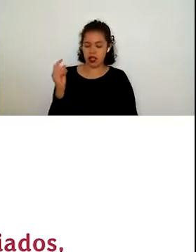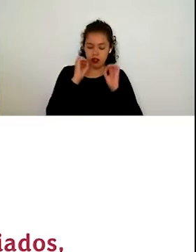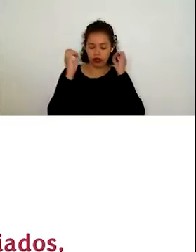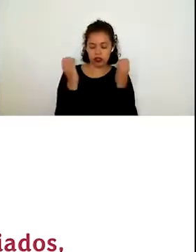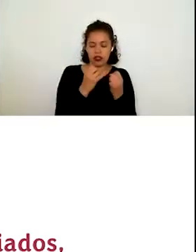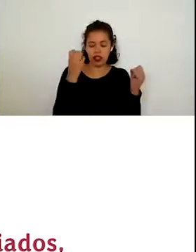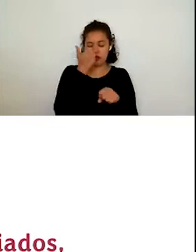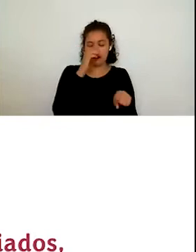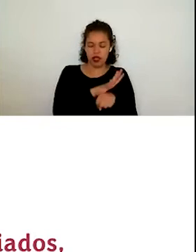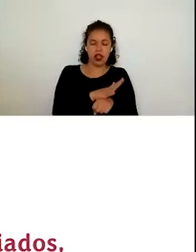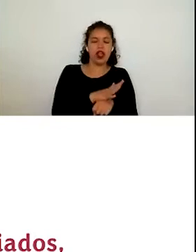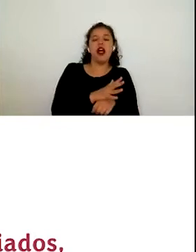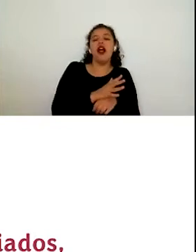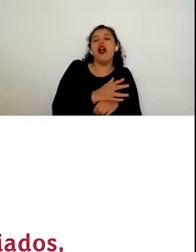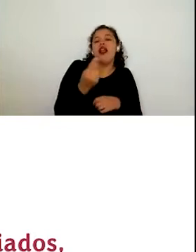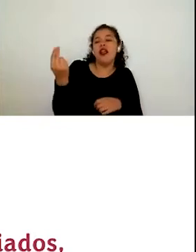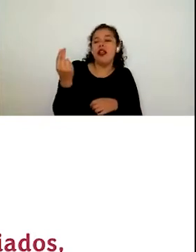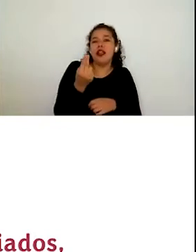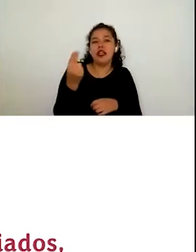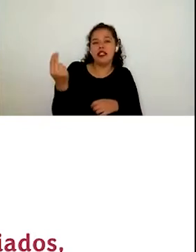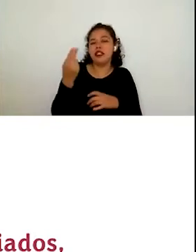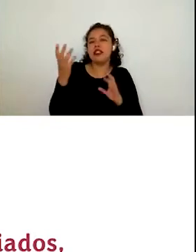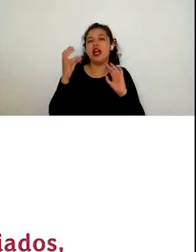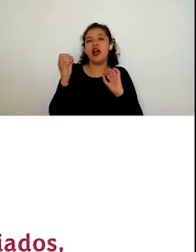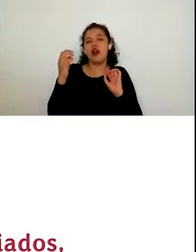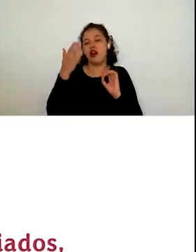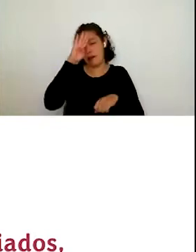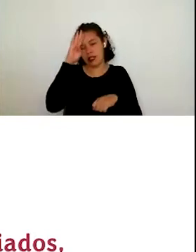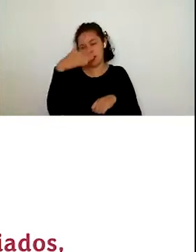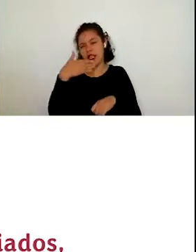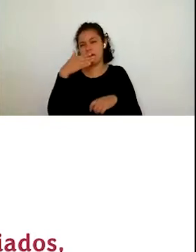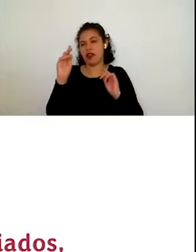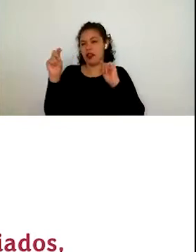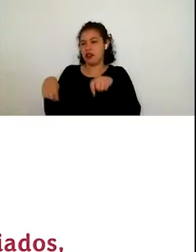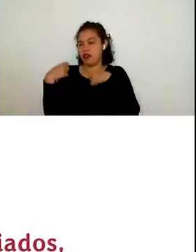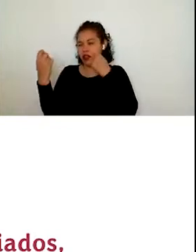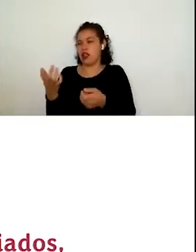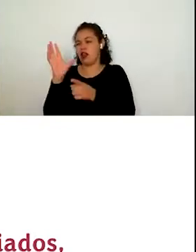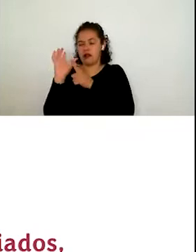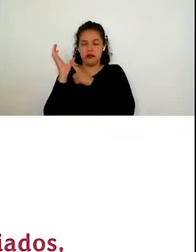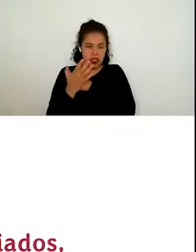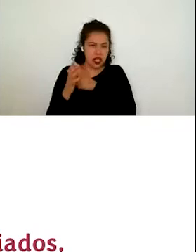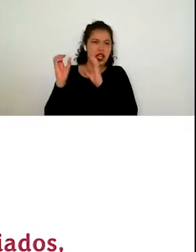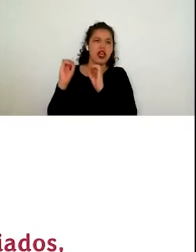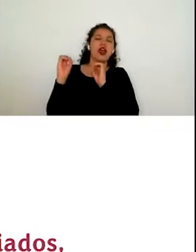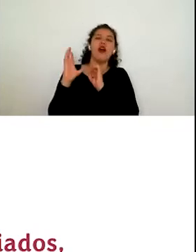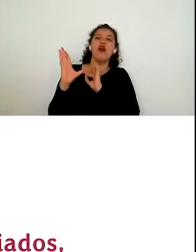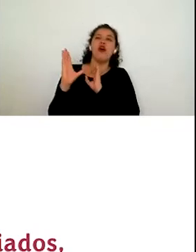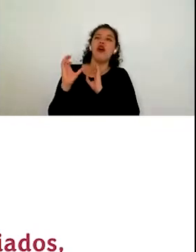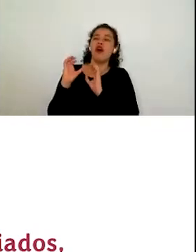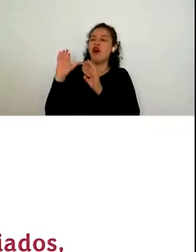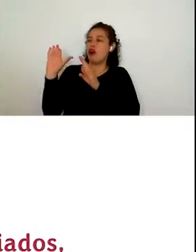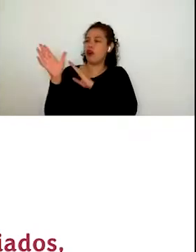necesario realizar o designar a comités o alguna comisión que se cargue de